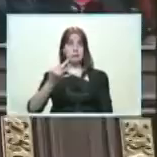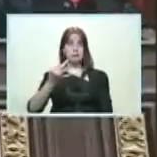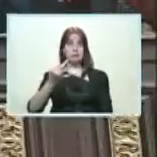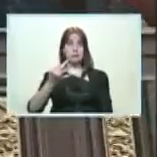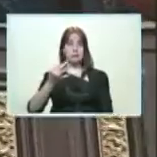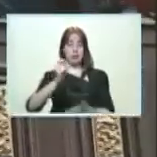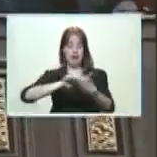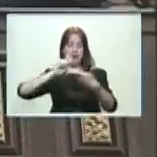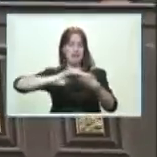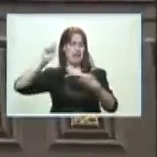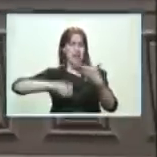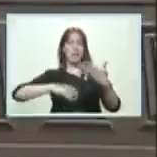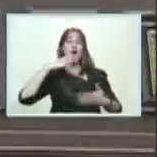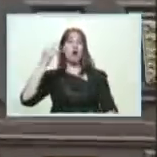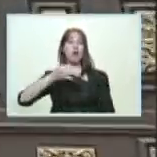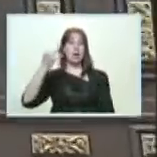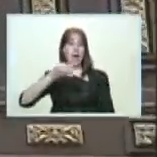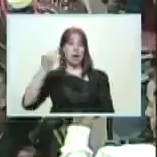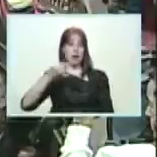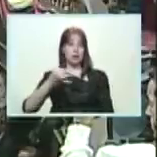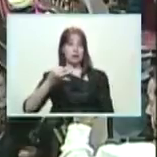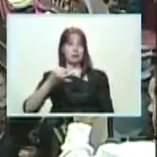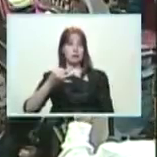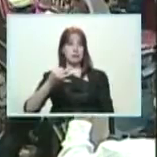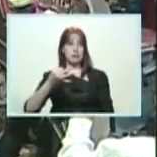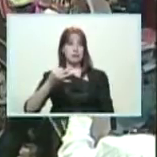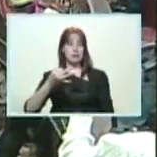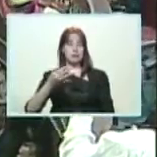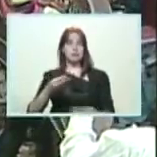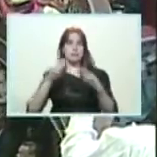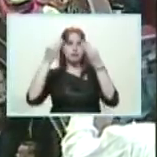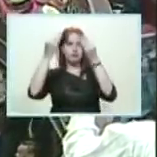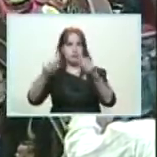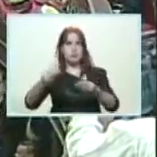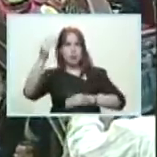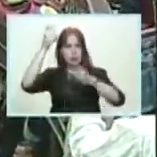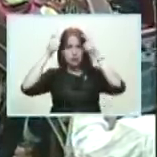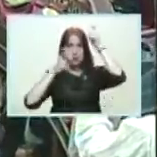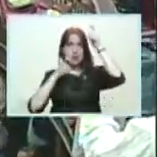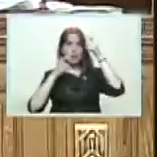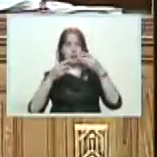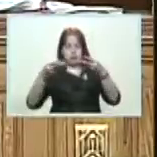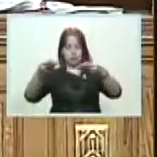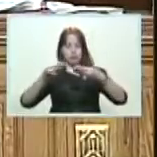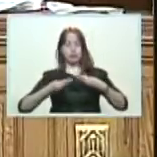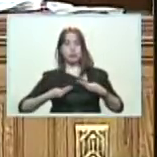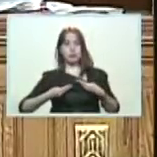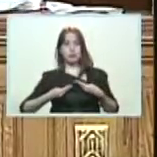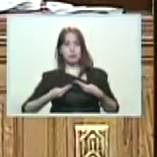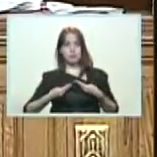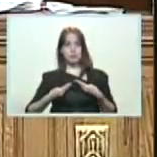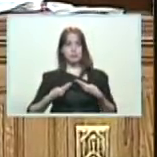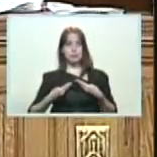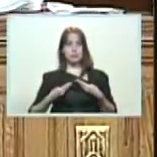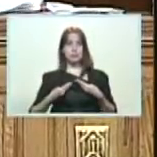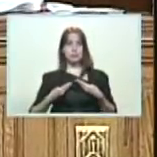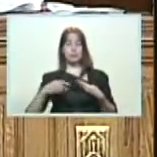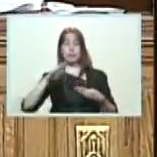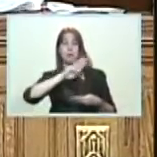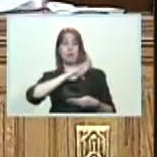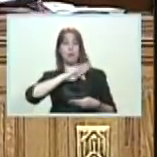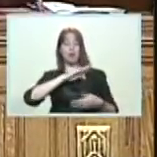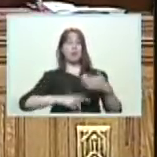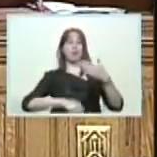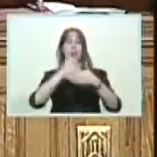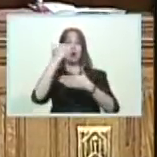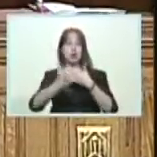Están las firmas originales que se le entregaron al comandante Chávez en sus manos. Mi proyecto